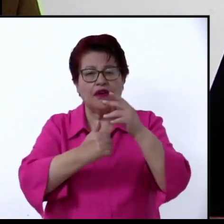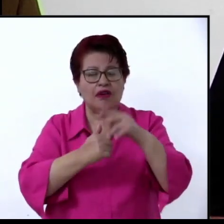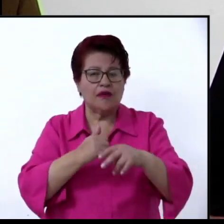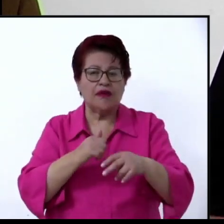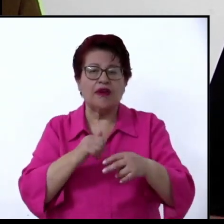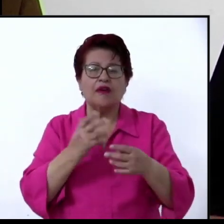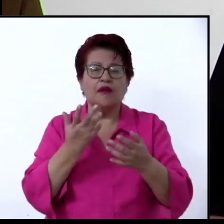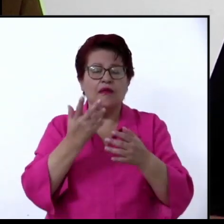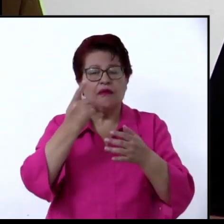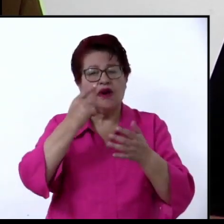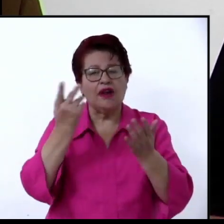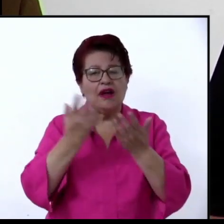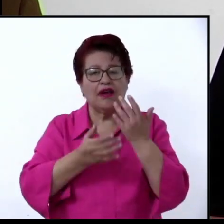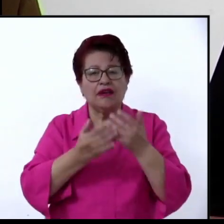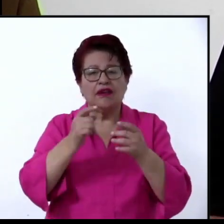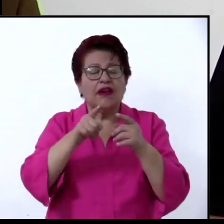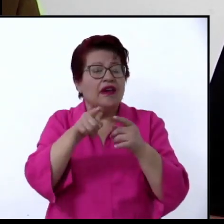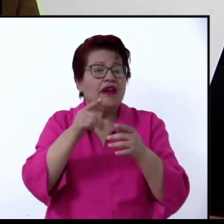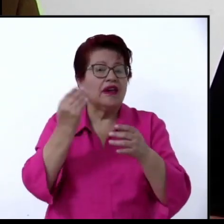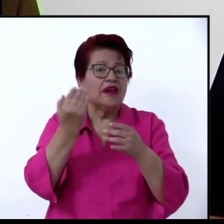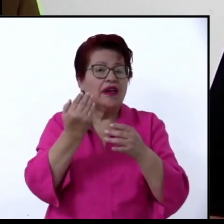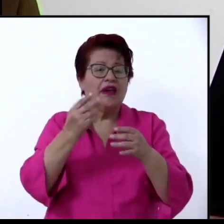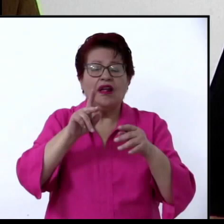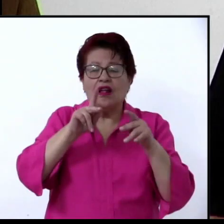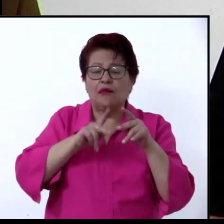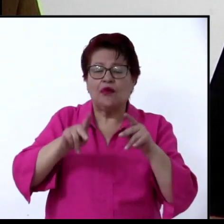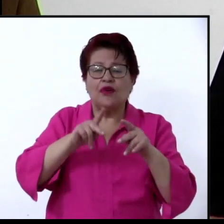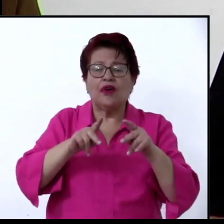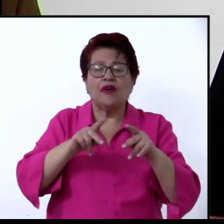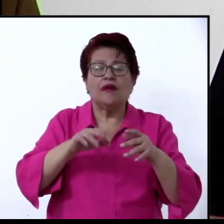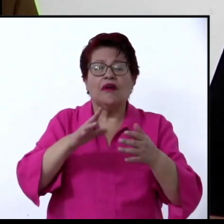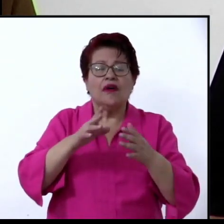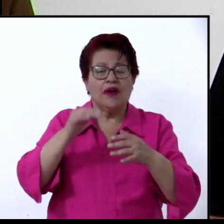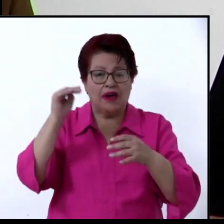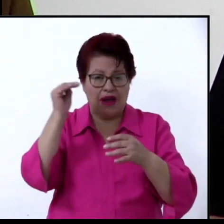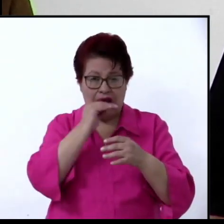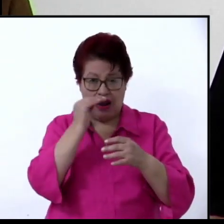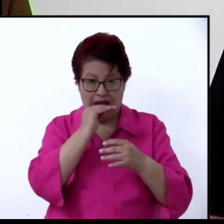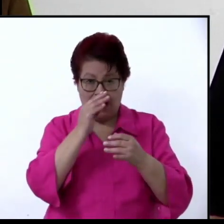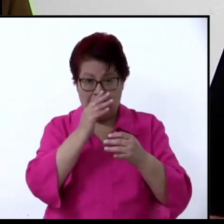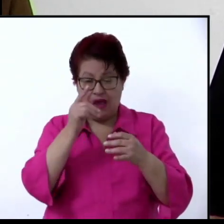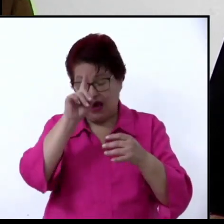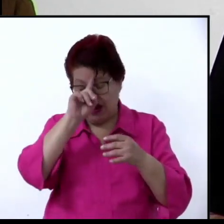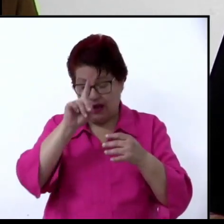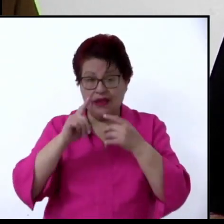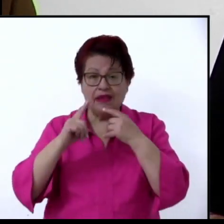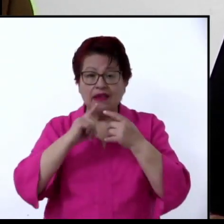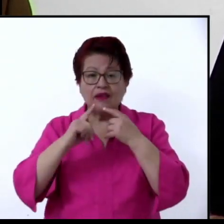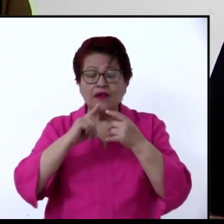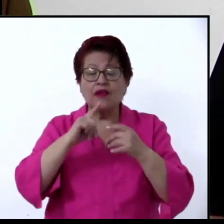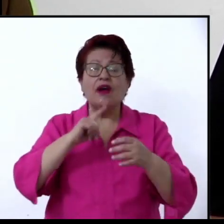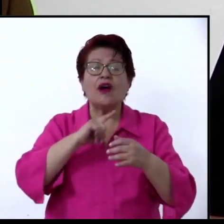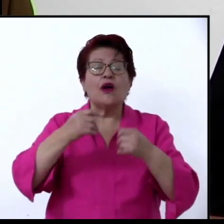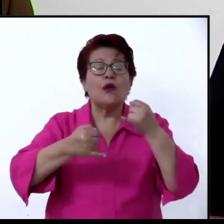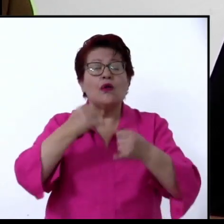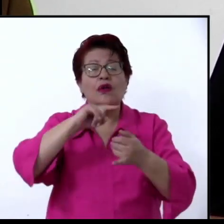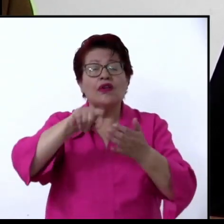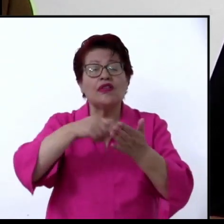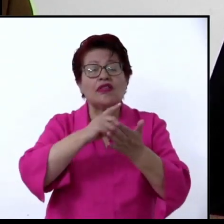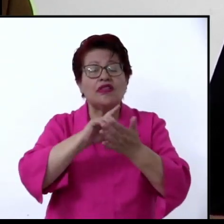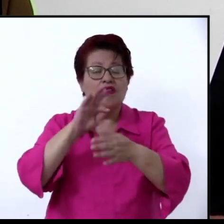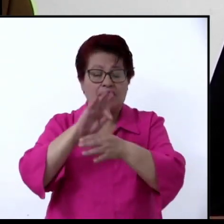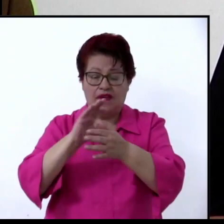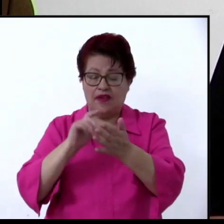México, para poder hacer que la población acceda de manera gratuita a asesoría jurídica, a defensa de sus derechos en